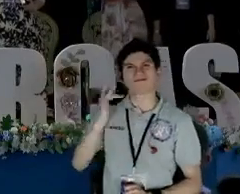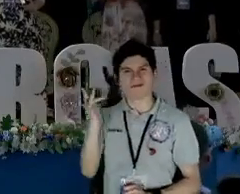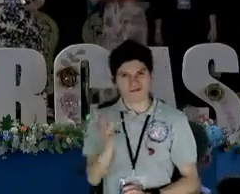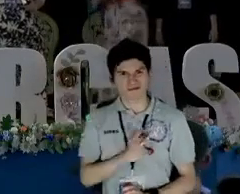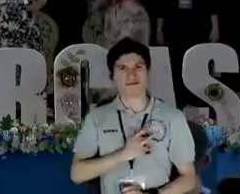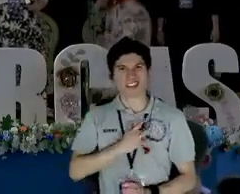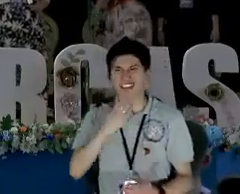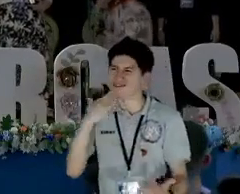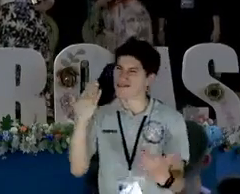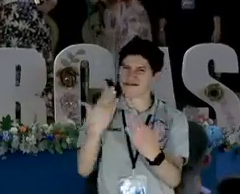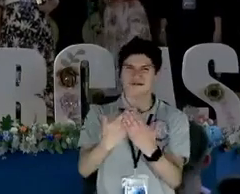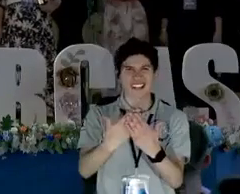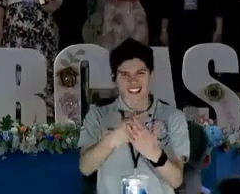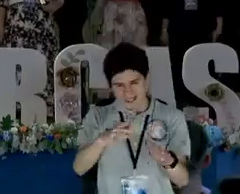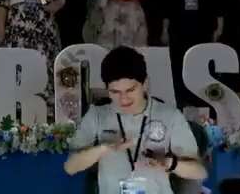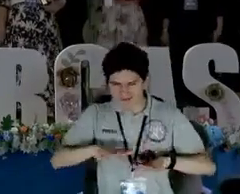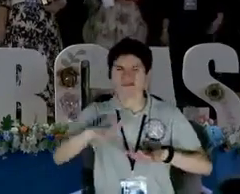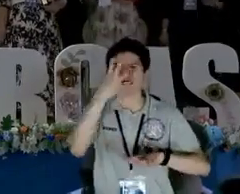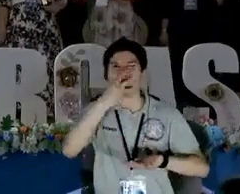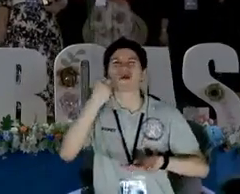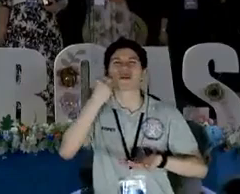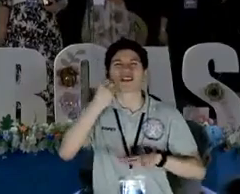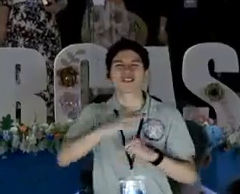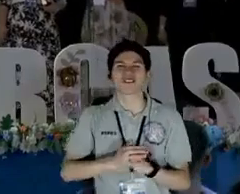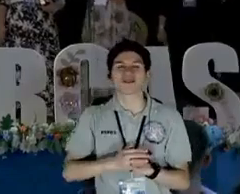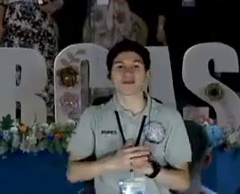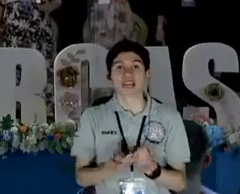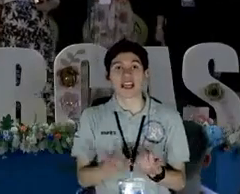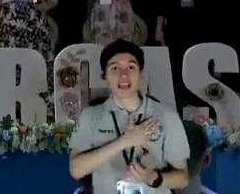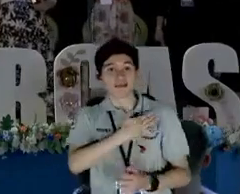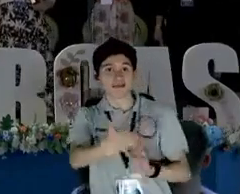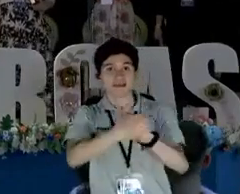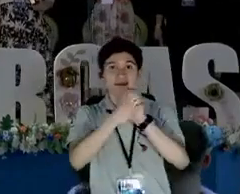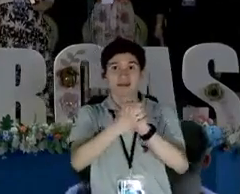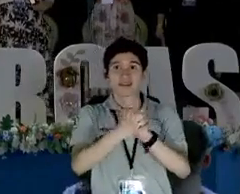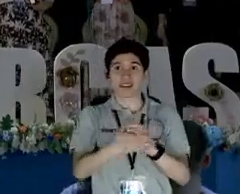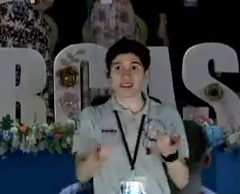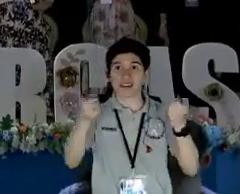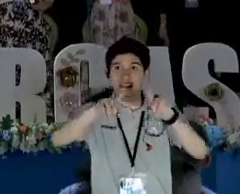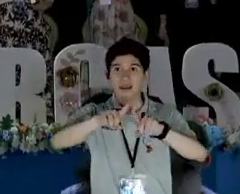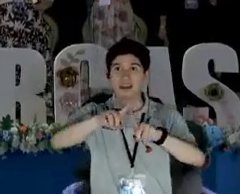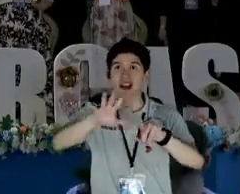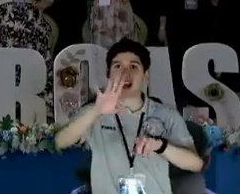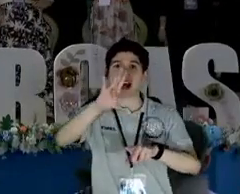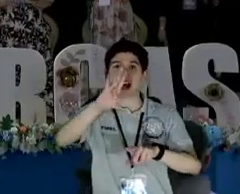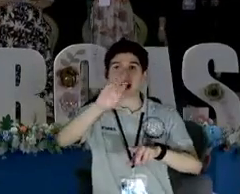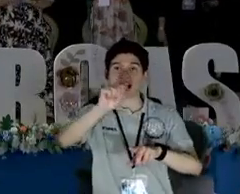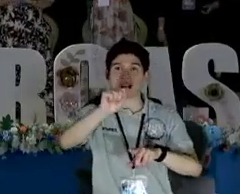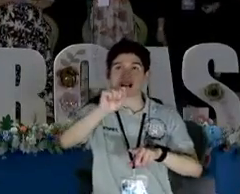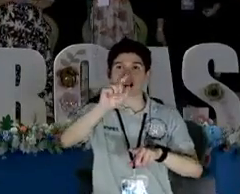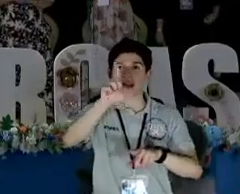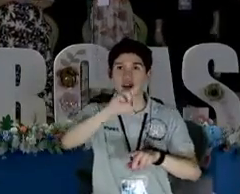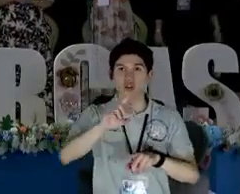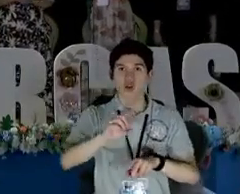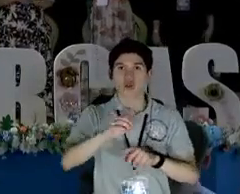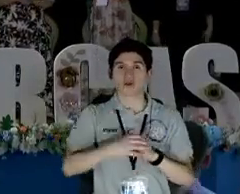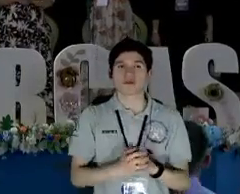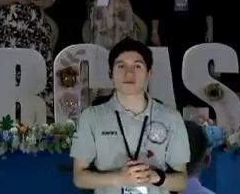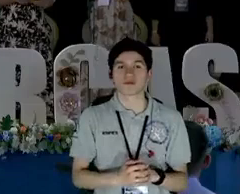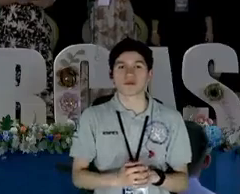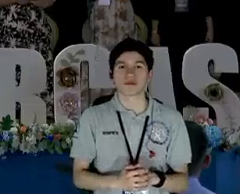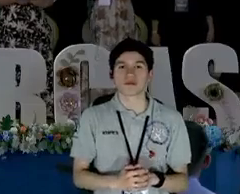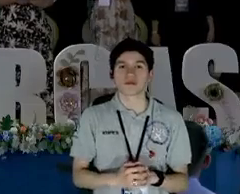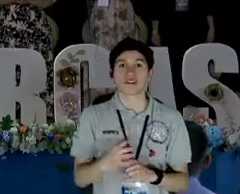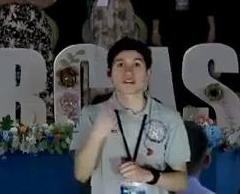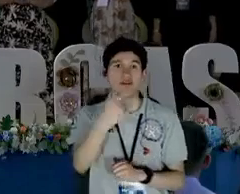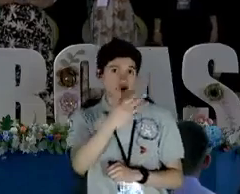bonito. Saludar también a su esposita, mi hermana Sorley. Es una mujer VIP, les quiero contar. La hemos